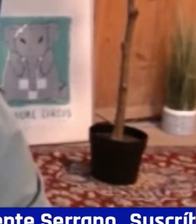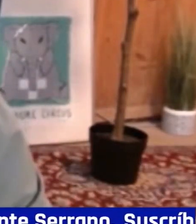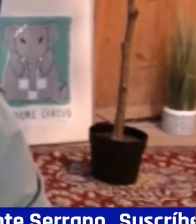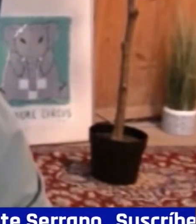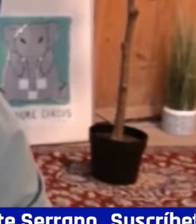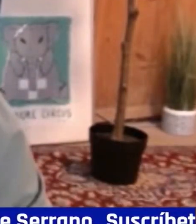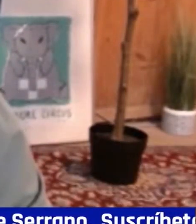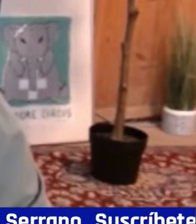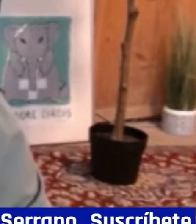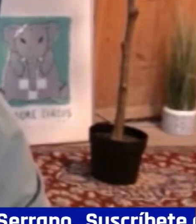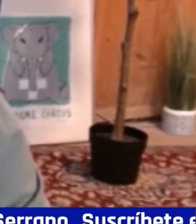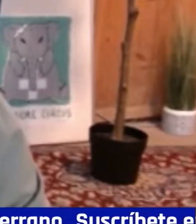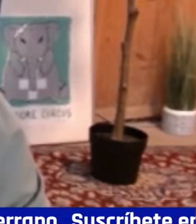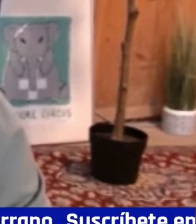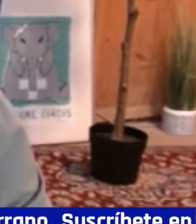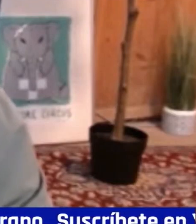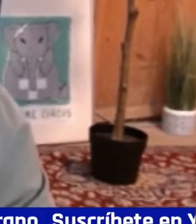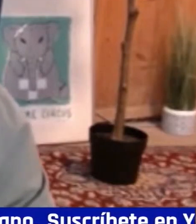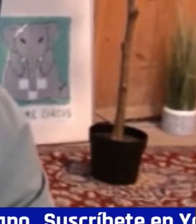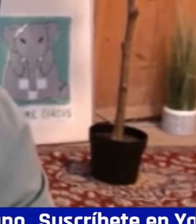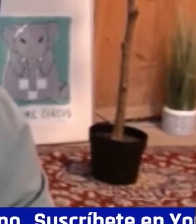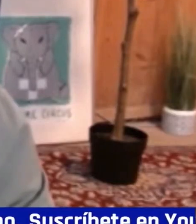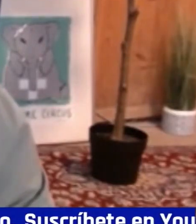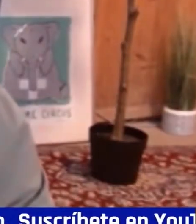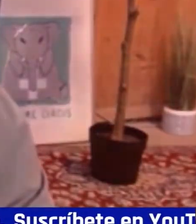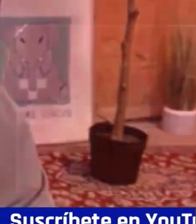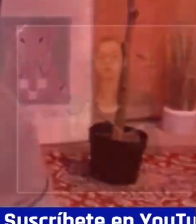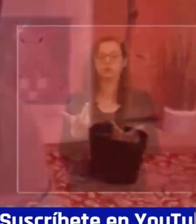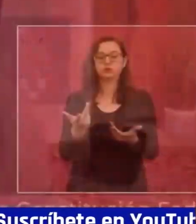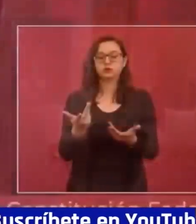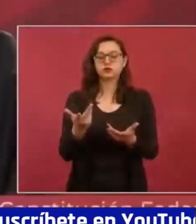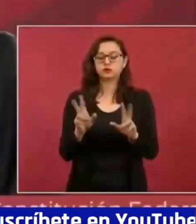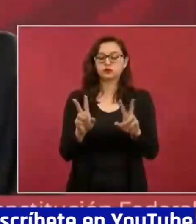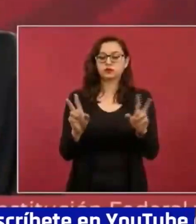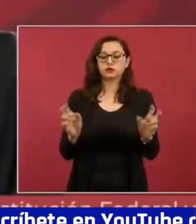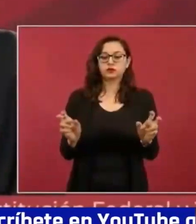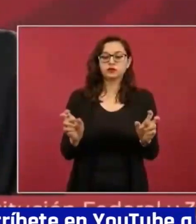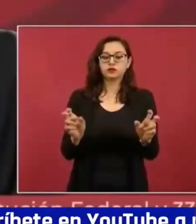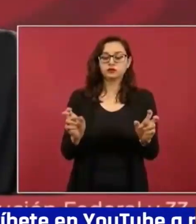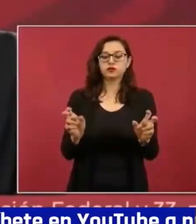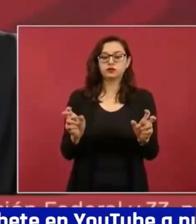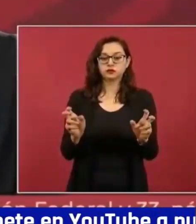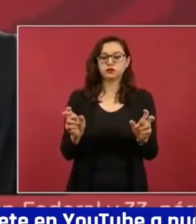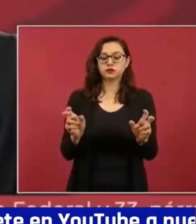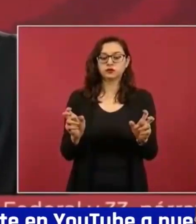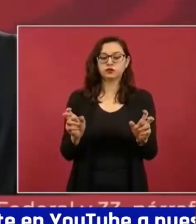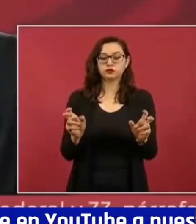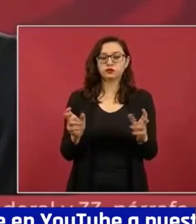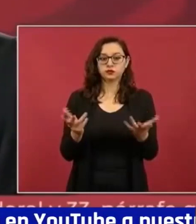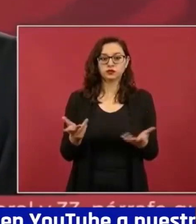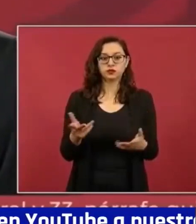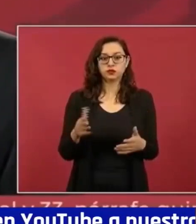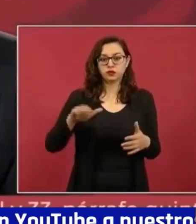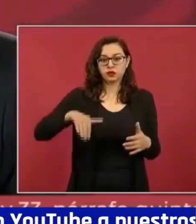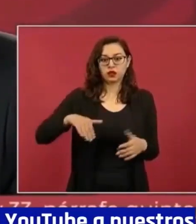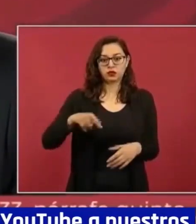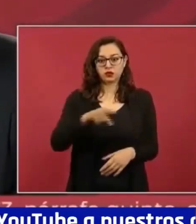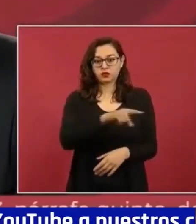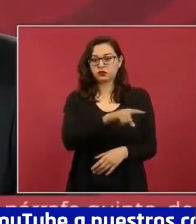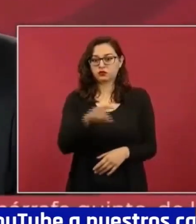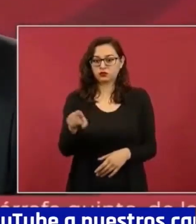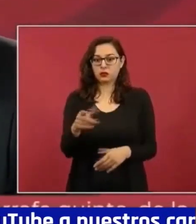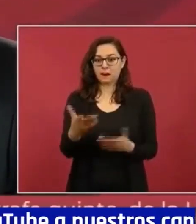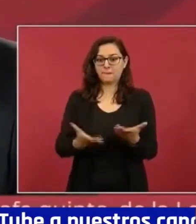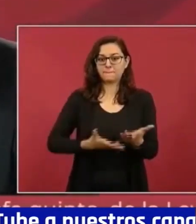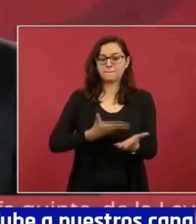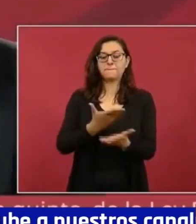comenta que se va a resolver esta situación con la reforma, que va a ayudar mucho a que se evite que existan los absurdos